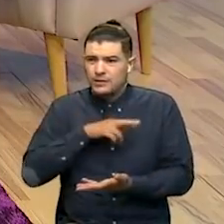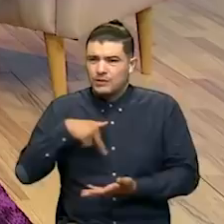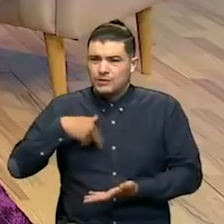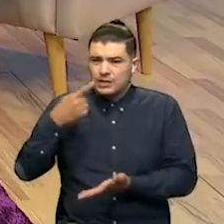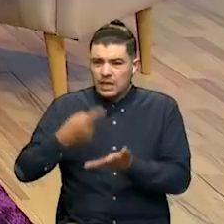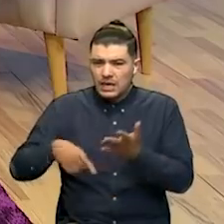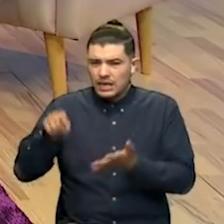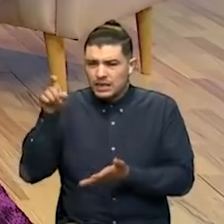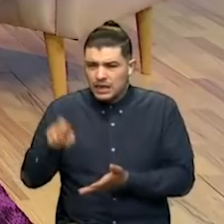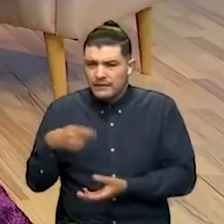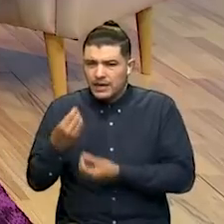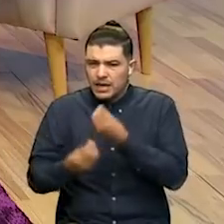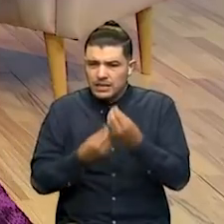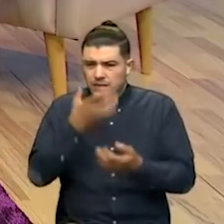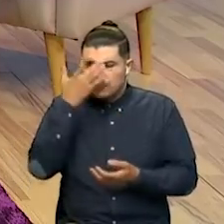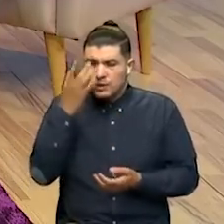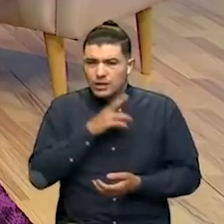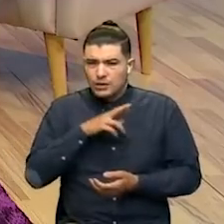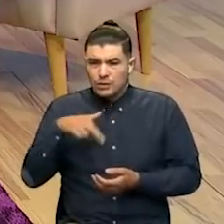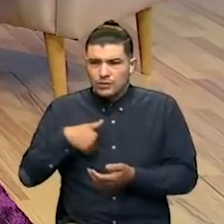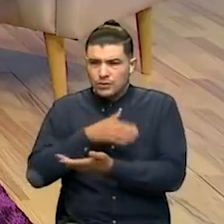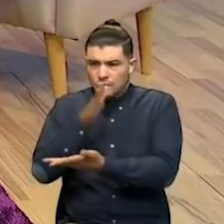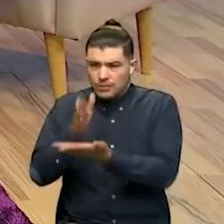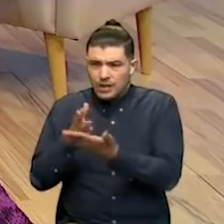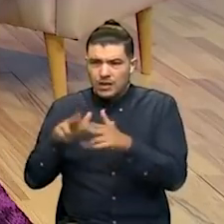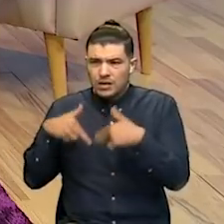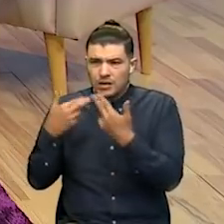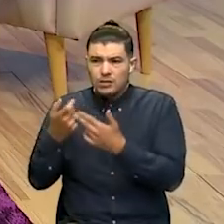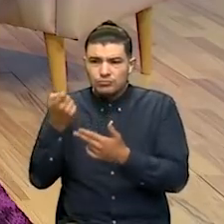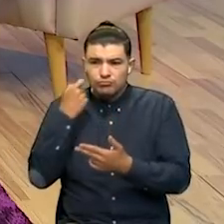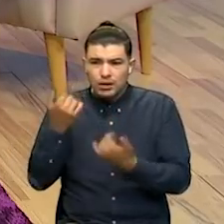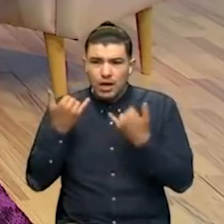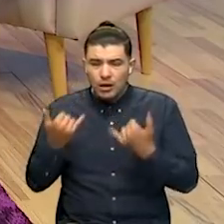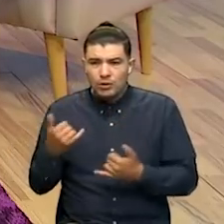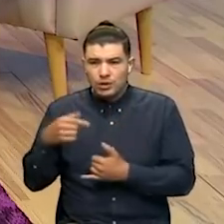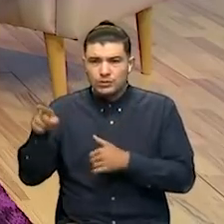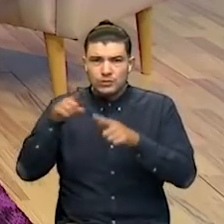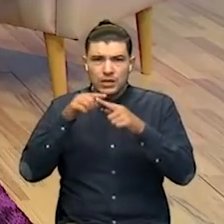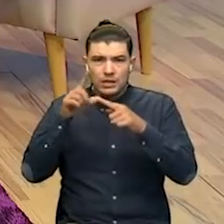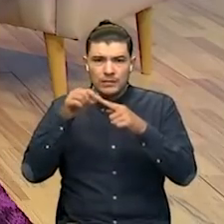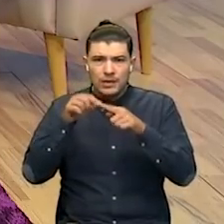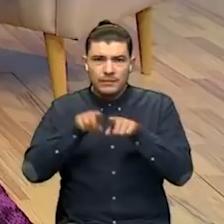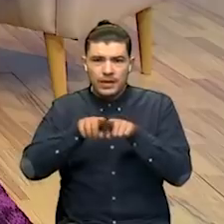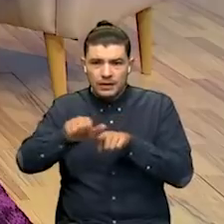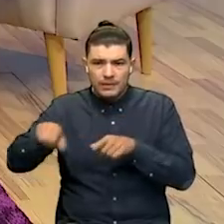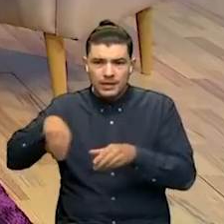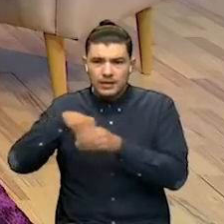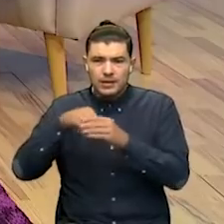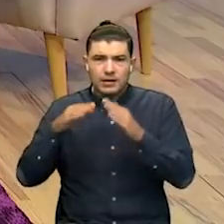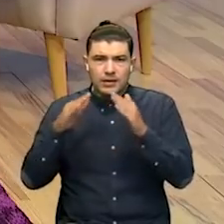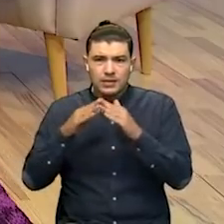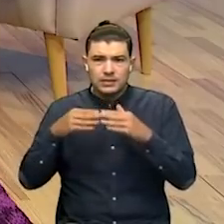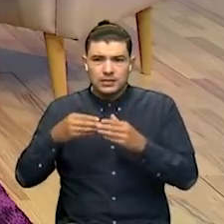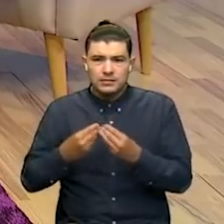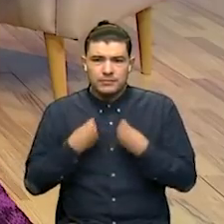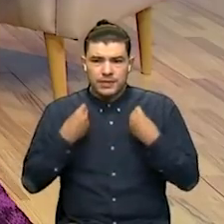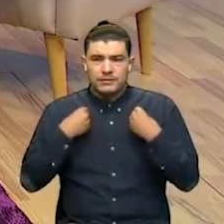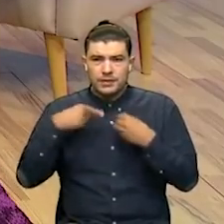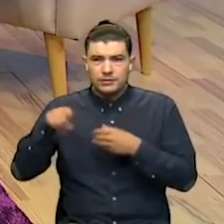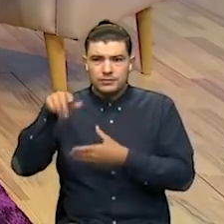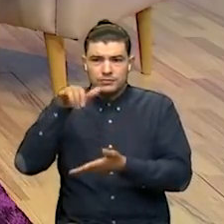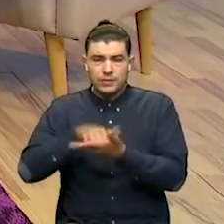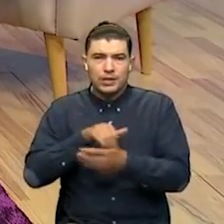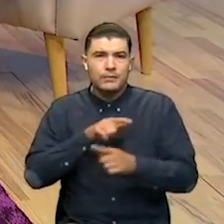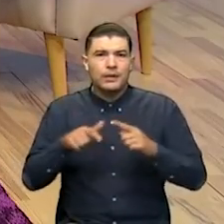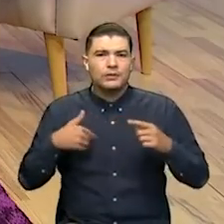hacer, porque hemos acudido y otra cosa. Ahorita en la actualidad está una prima hermana que está ocupando la casa. Uh-huh. Sí, entonces yo